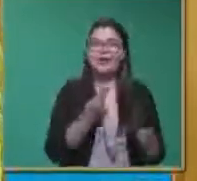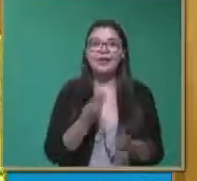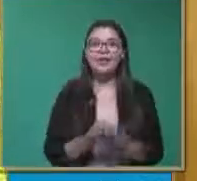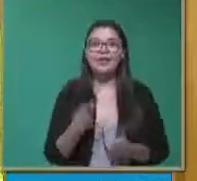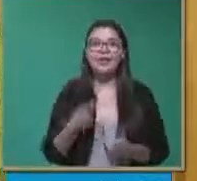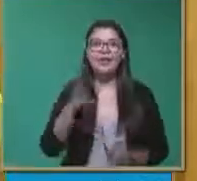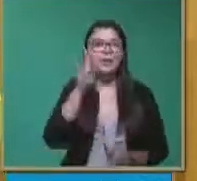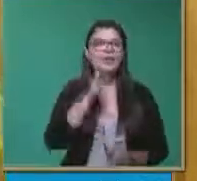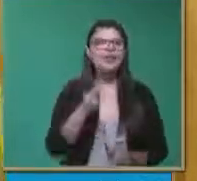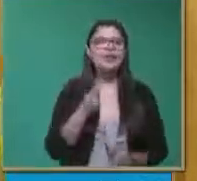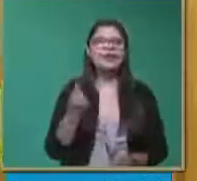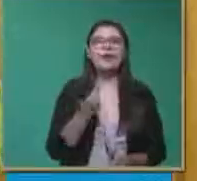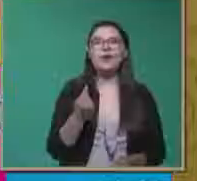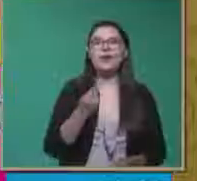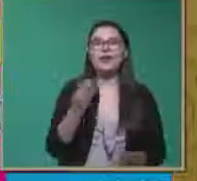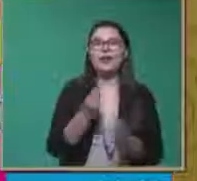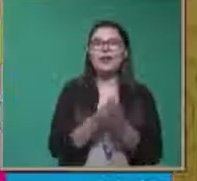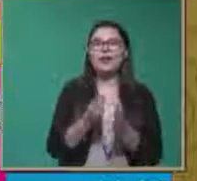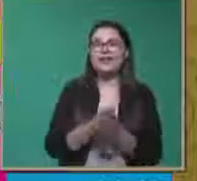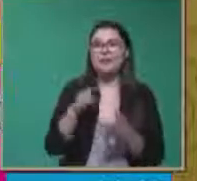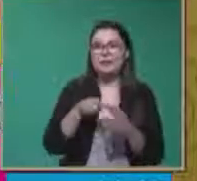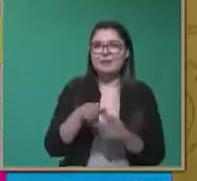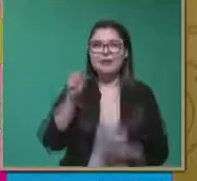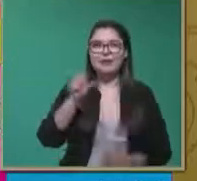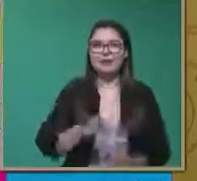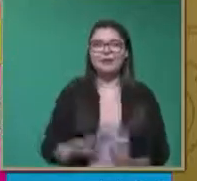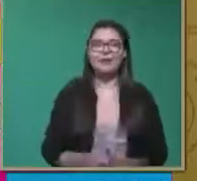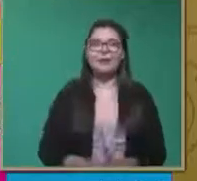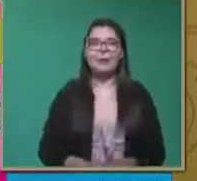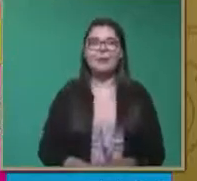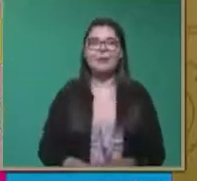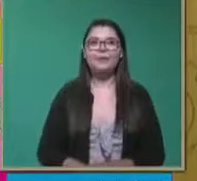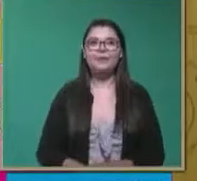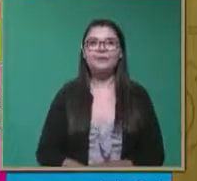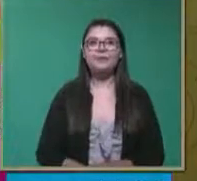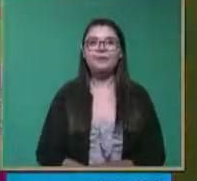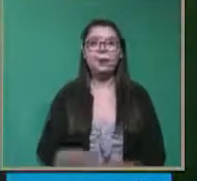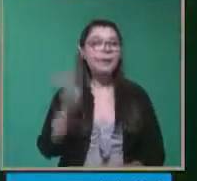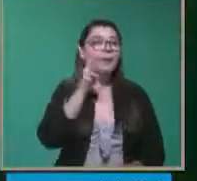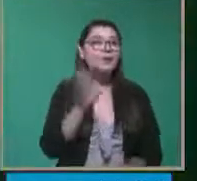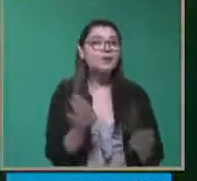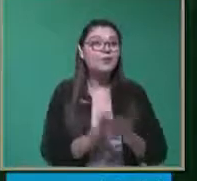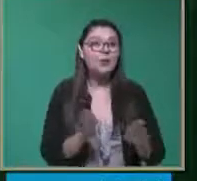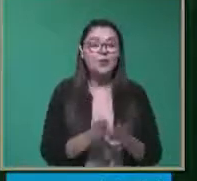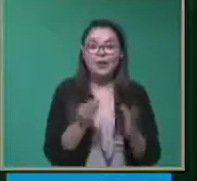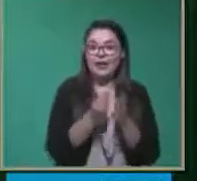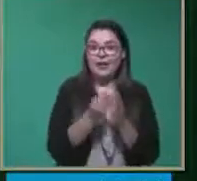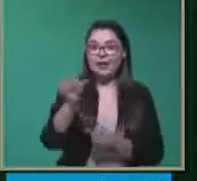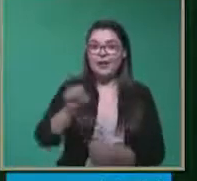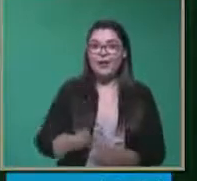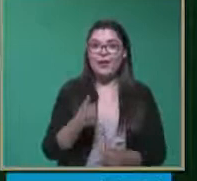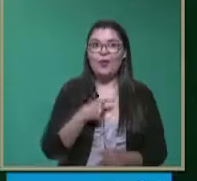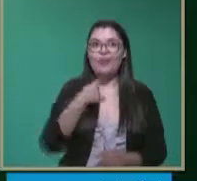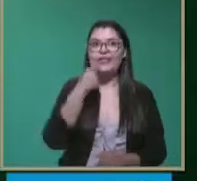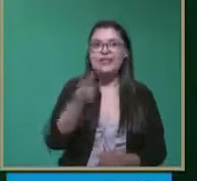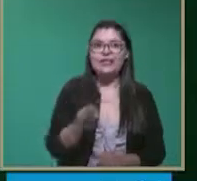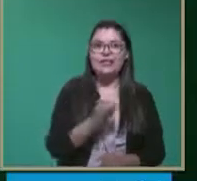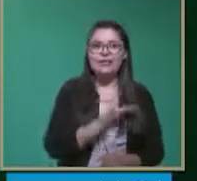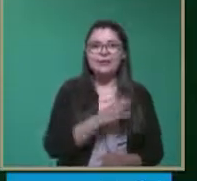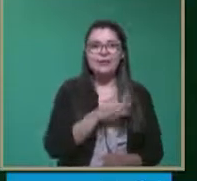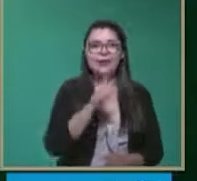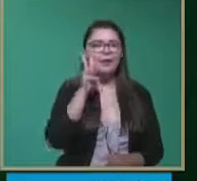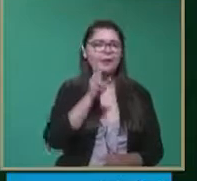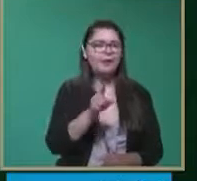clase vamos a iniciar el día de hoy. Así es, la clase del día de hoy es de lengua materna español. En pantalla va a aparecer el